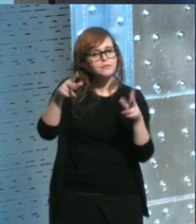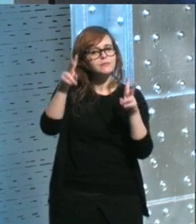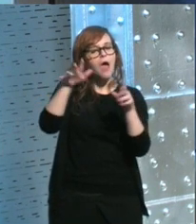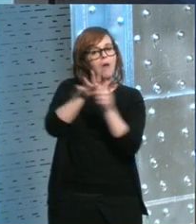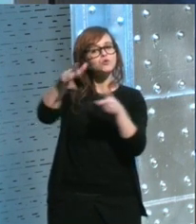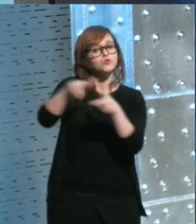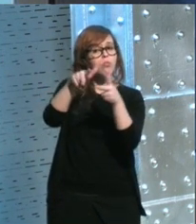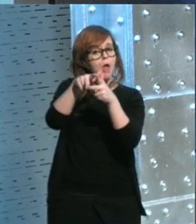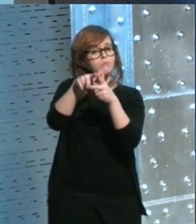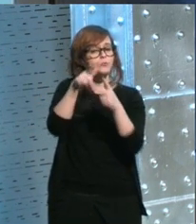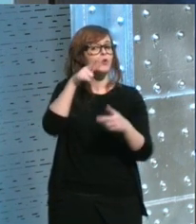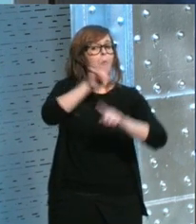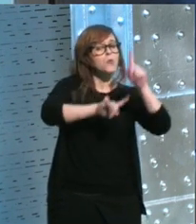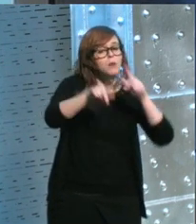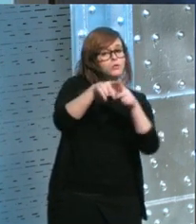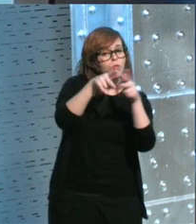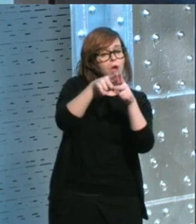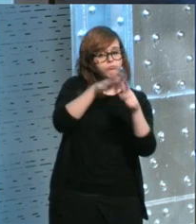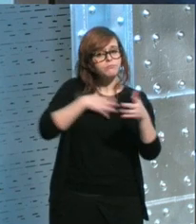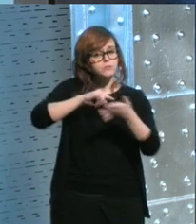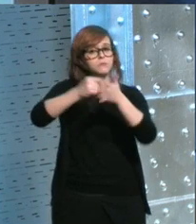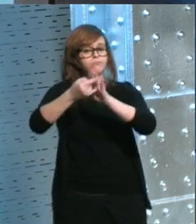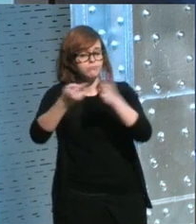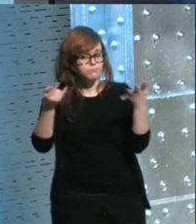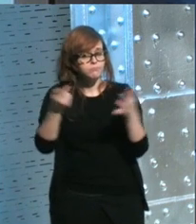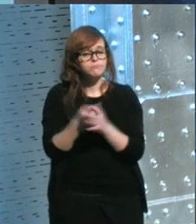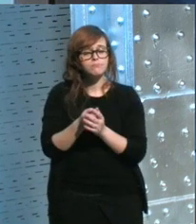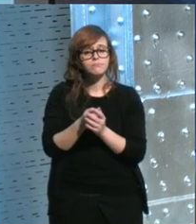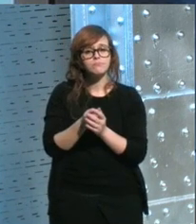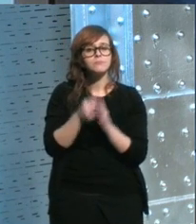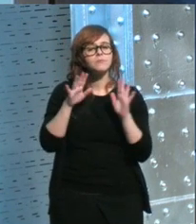un problema social, lo mencionaste, los tocaste, pero quiere tener